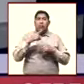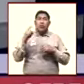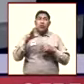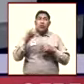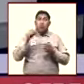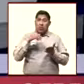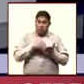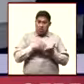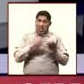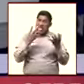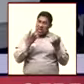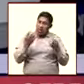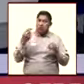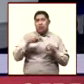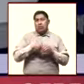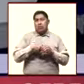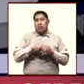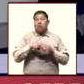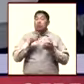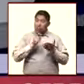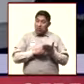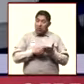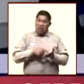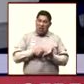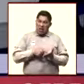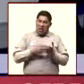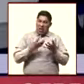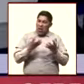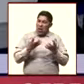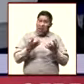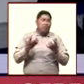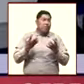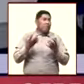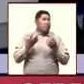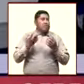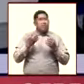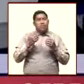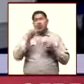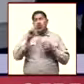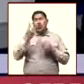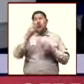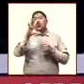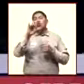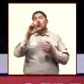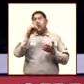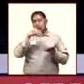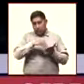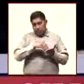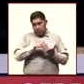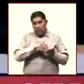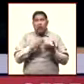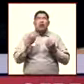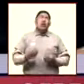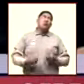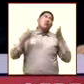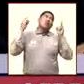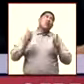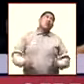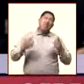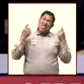150.000 estudiantes. Es por eso que la demanda es alta en esta Casa Superior de Estudios. Claro, y son muchas personas